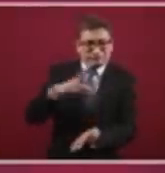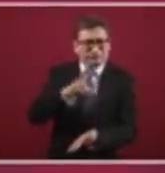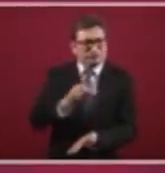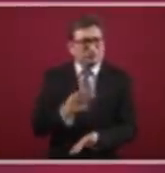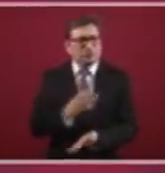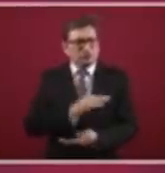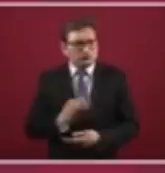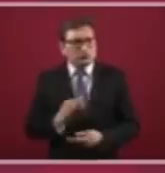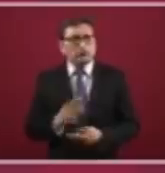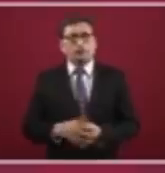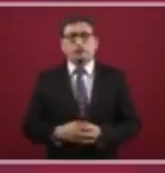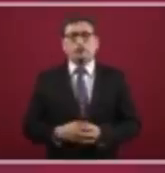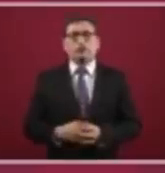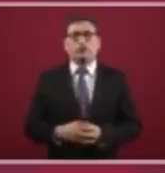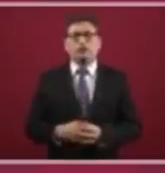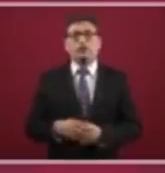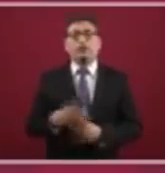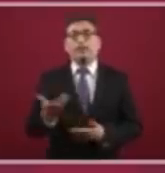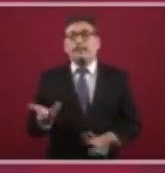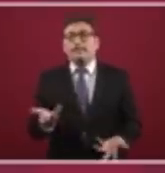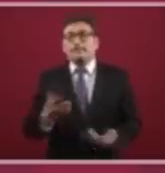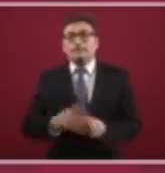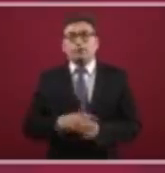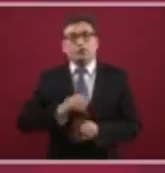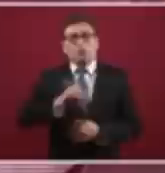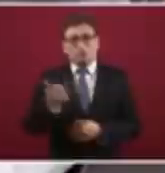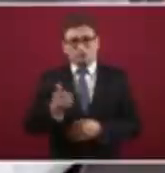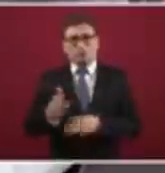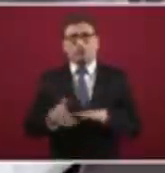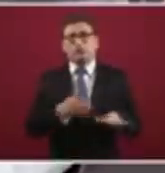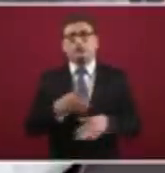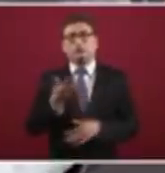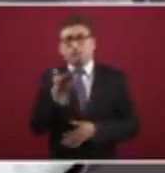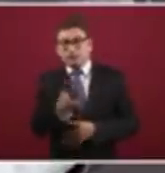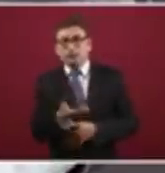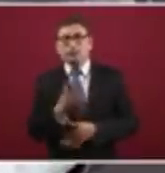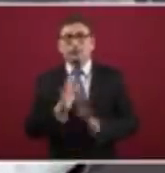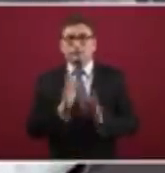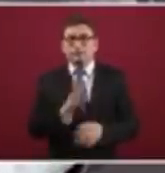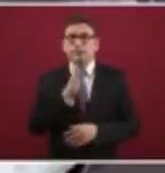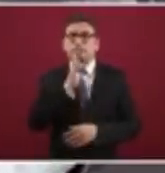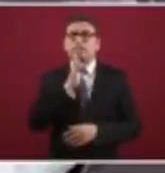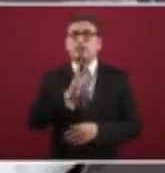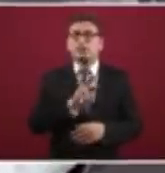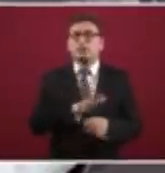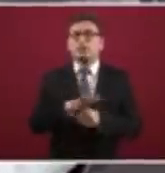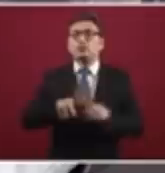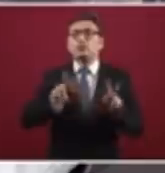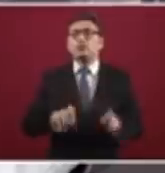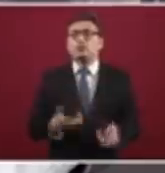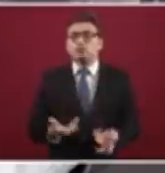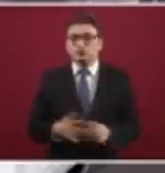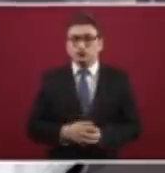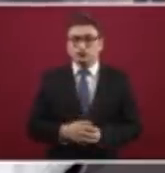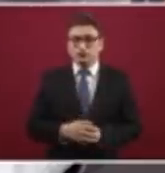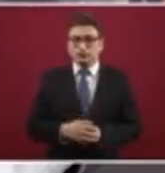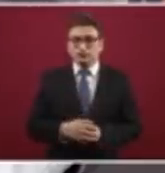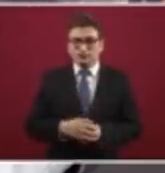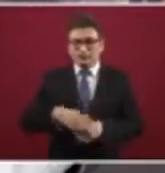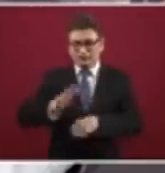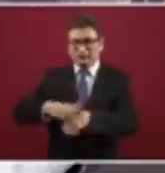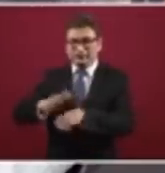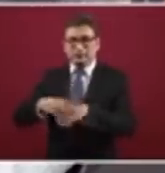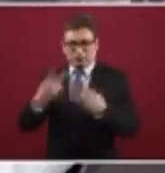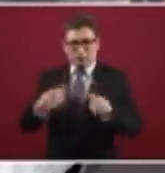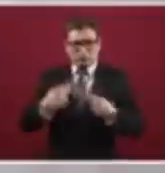es pedirles que también ya resuelvan luego d la consulta